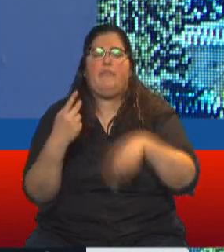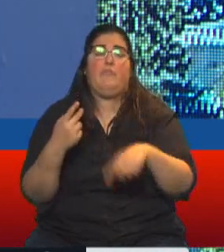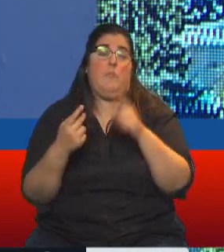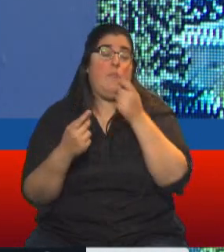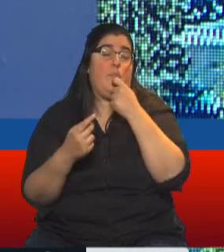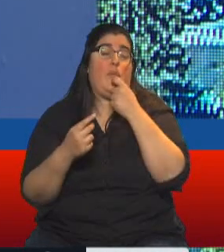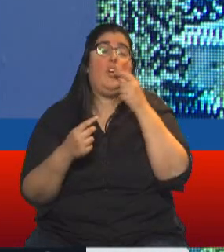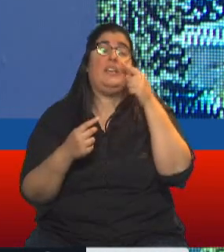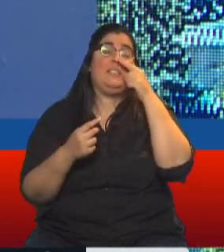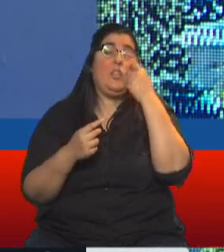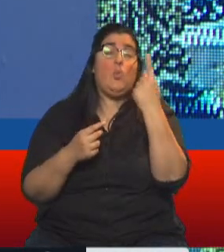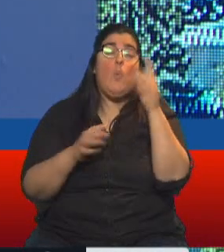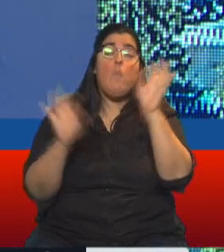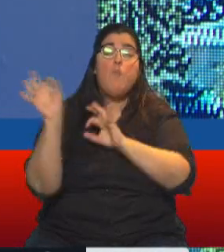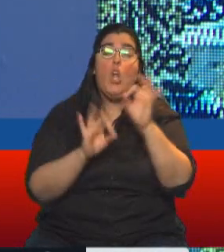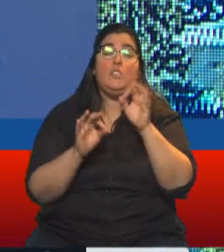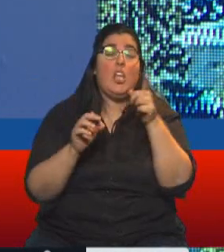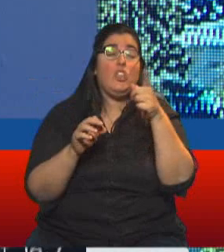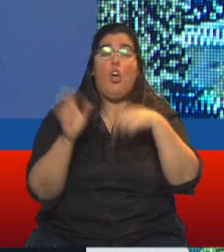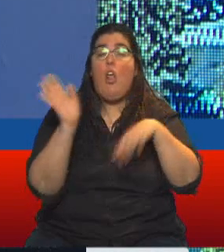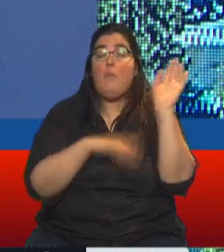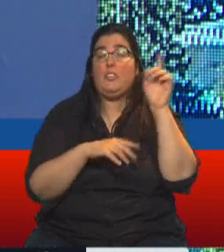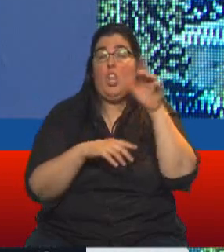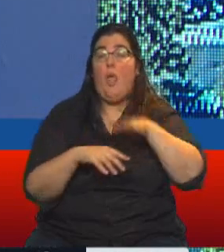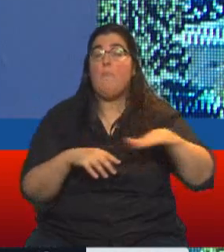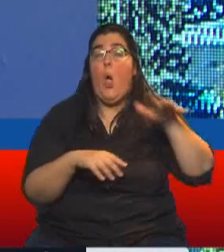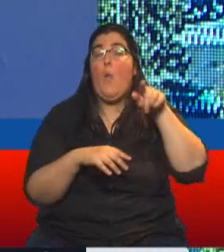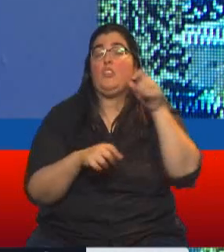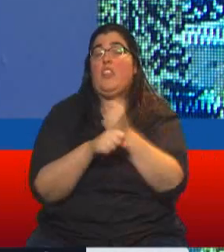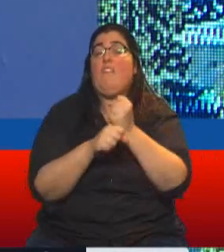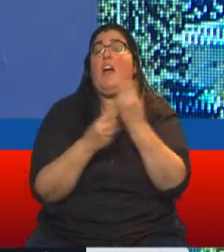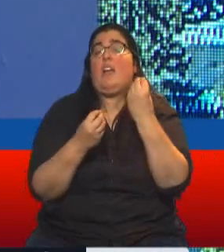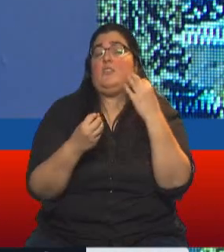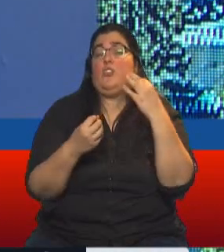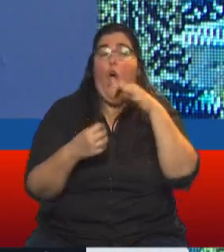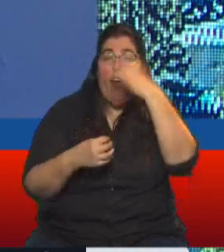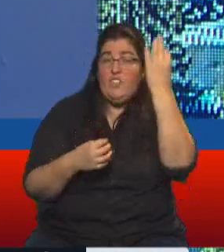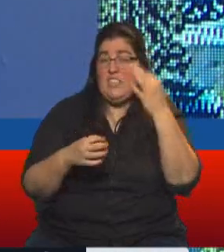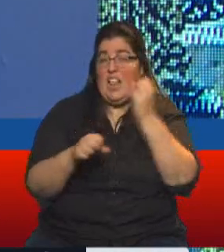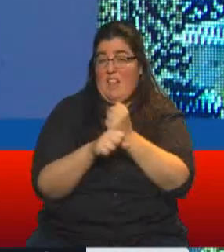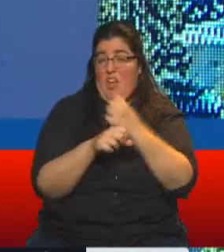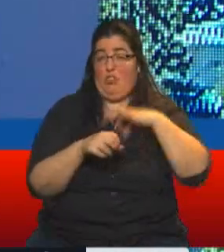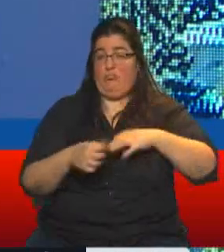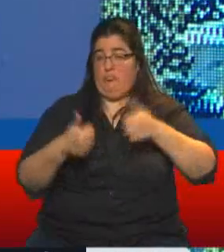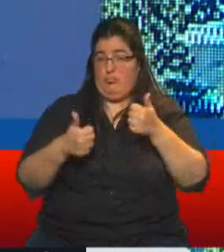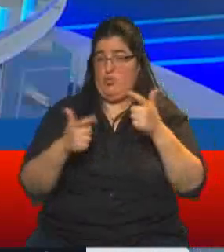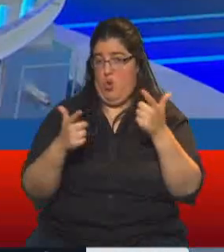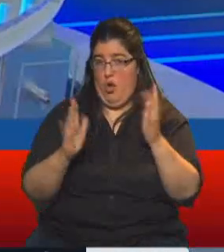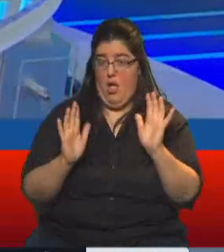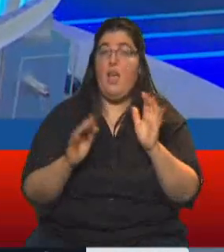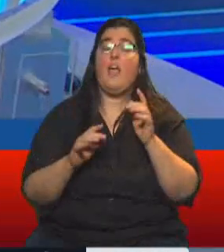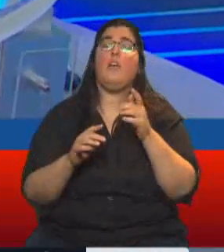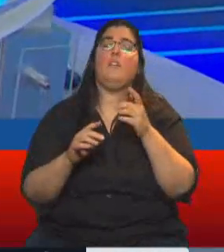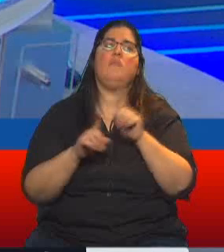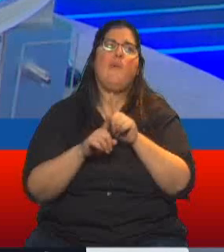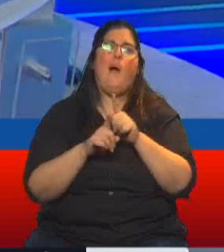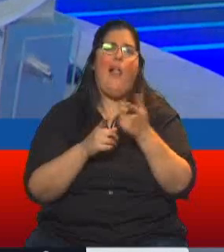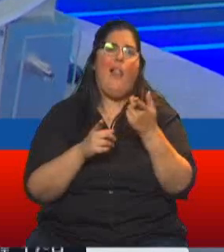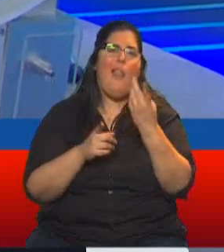71% de la población trabaja en la informalidad, por poner un índice de comparación, Rulo, en Argentina, ¿cuánto tenemos de informalidad más o